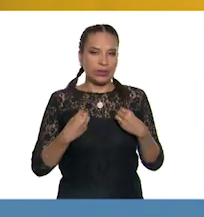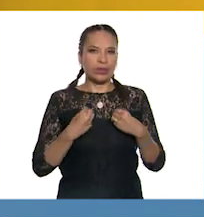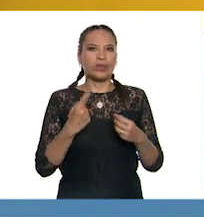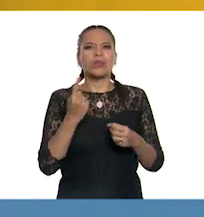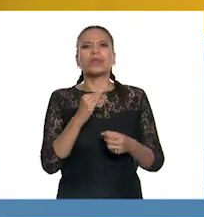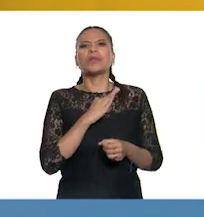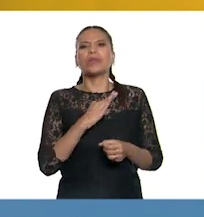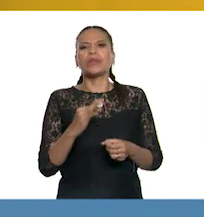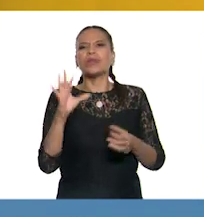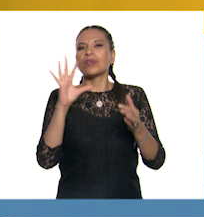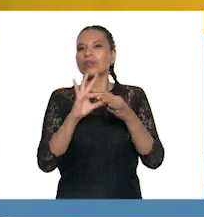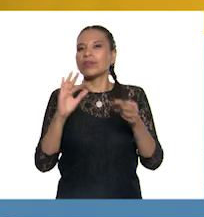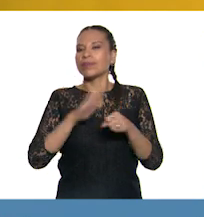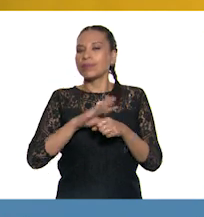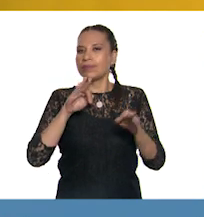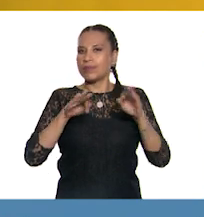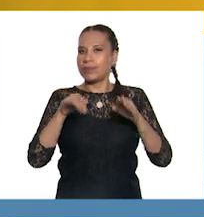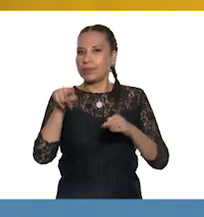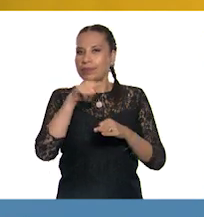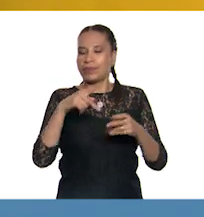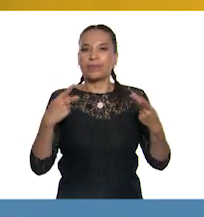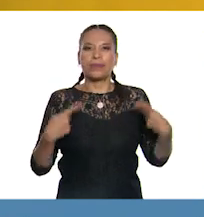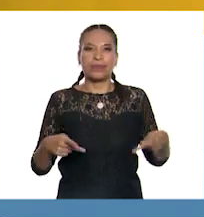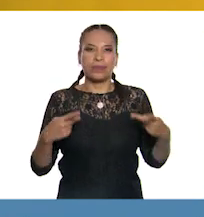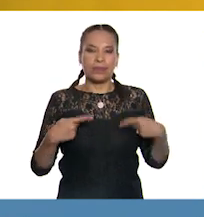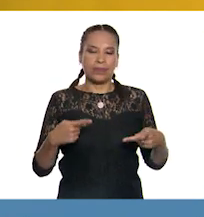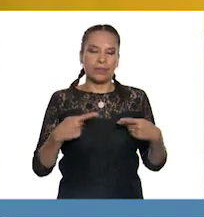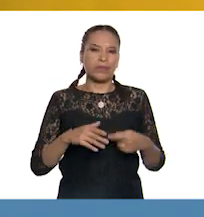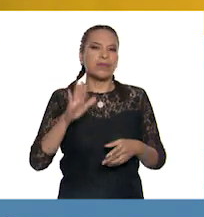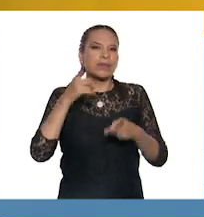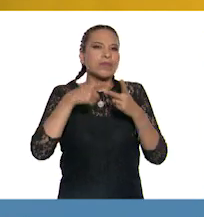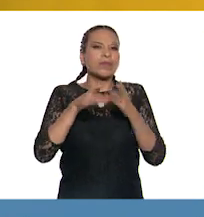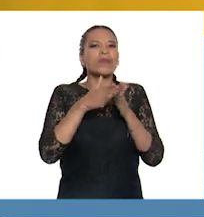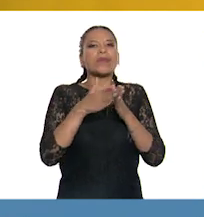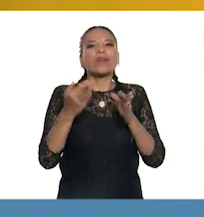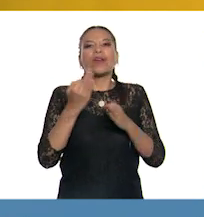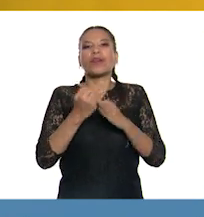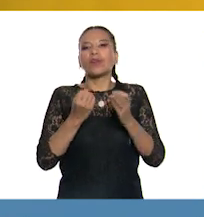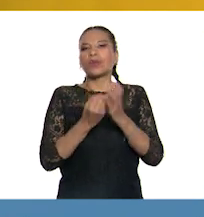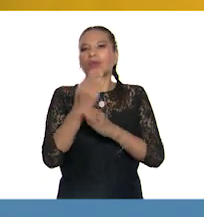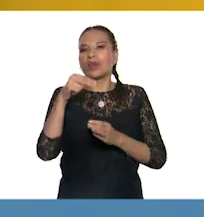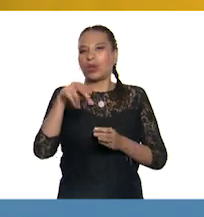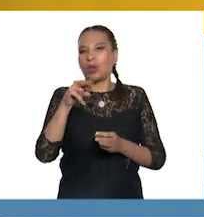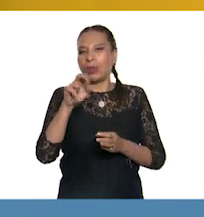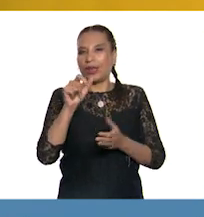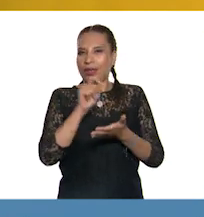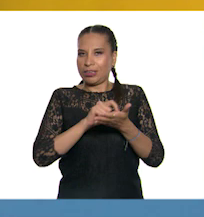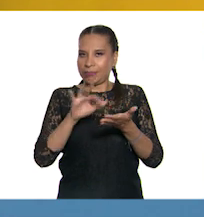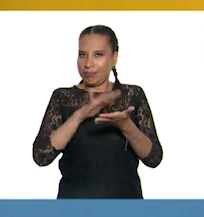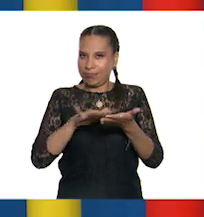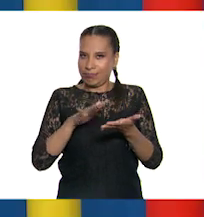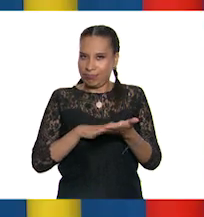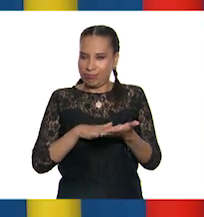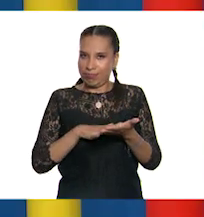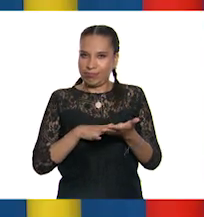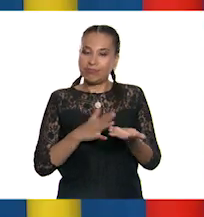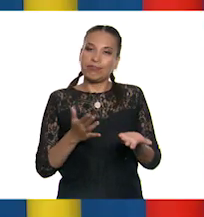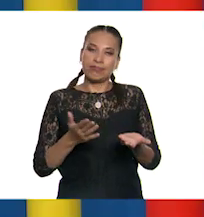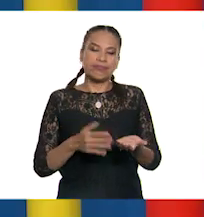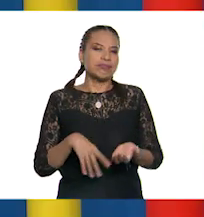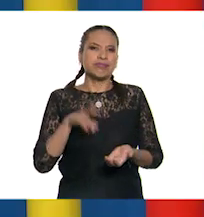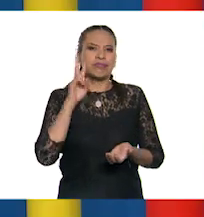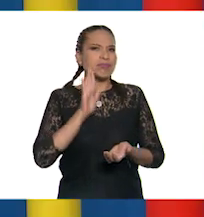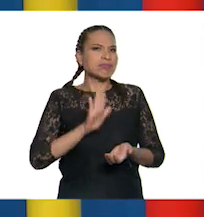más podrías decir sobre los trabajadores como personajes a partir del fragmento de la novela que estuvimos leyendo? Pues que